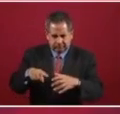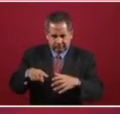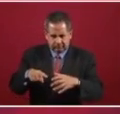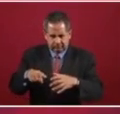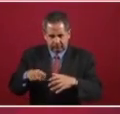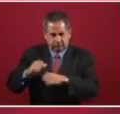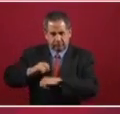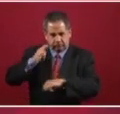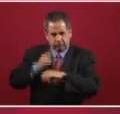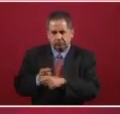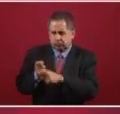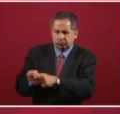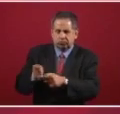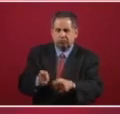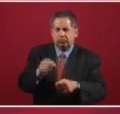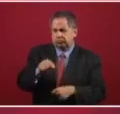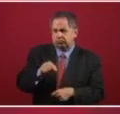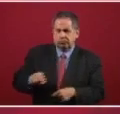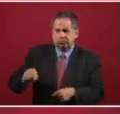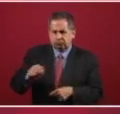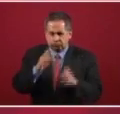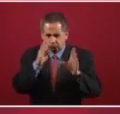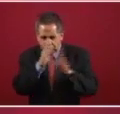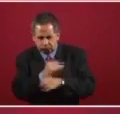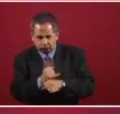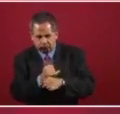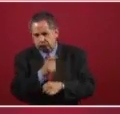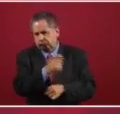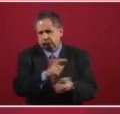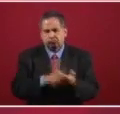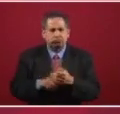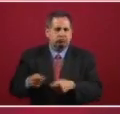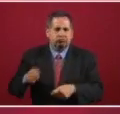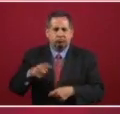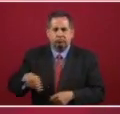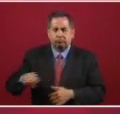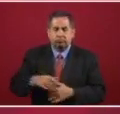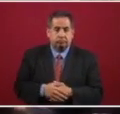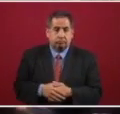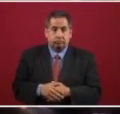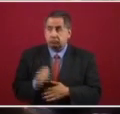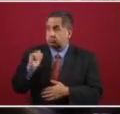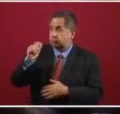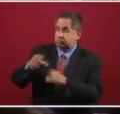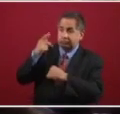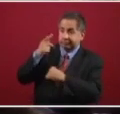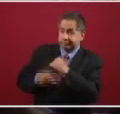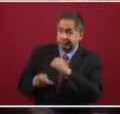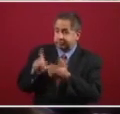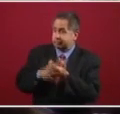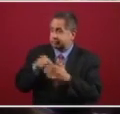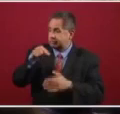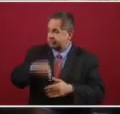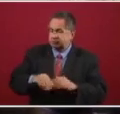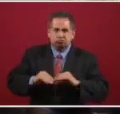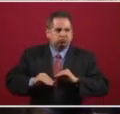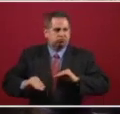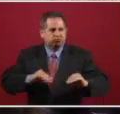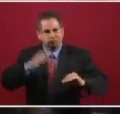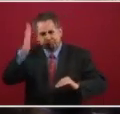tiene a su cargo este asunto. ¿No hay un riesgo de que México se convierta en un centro de